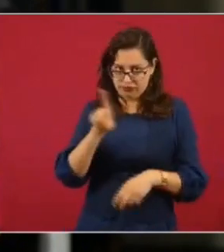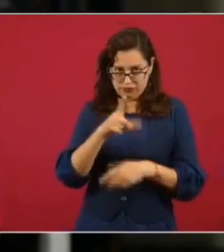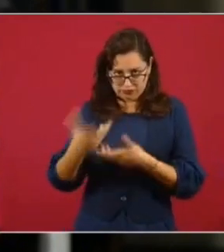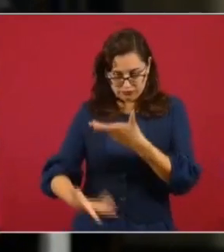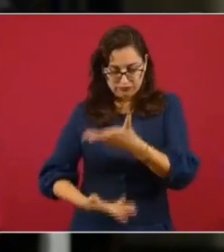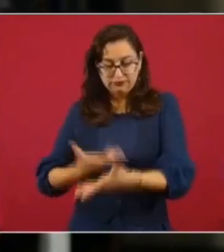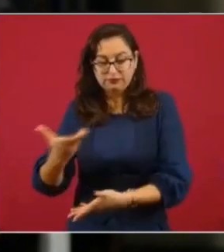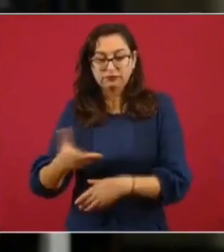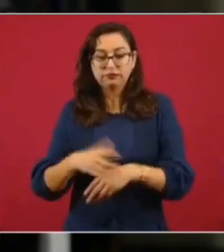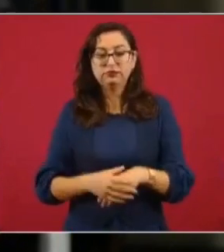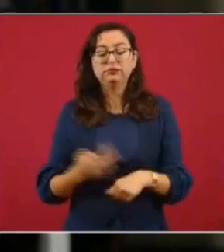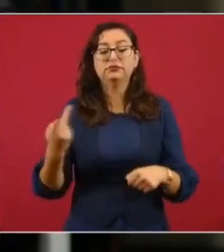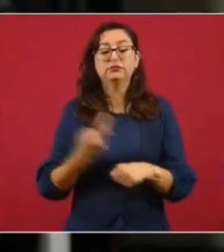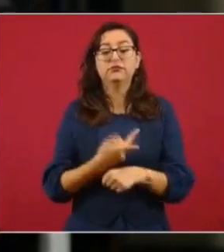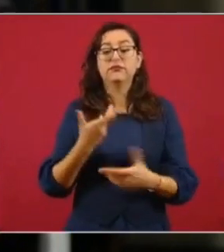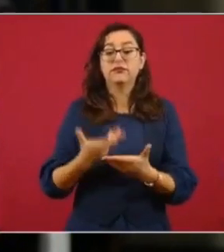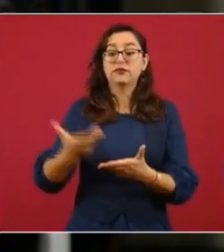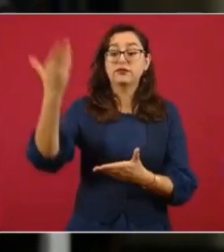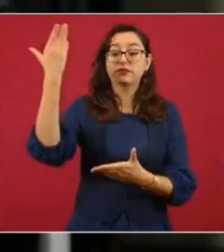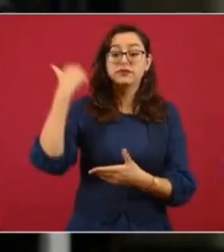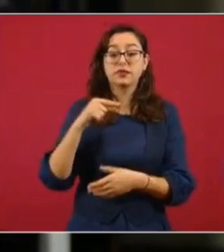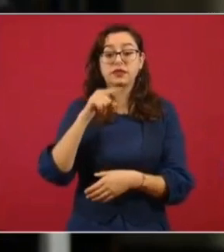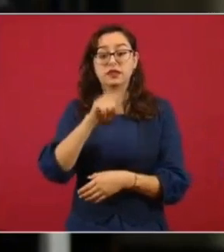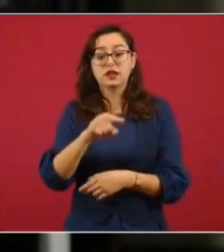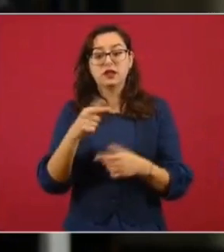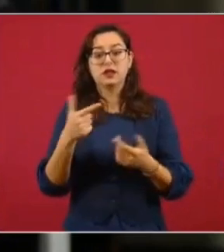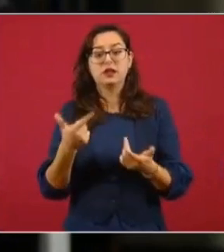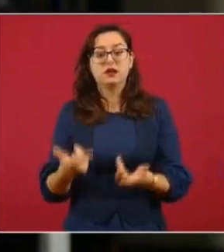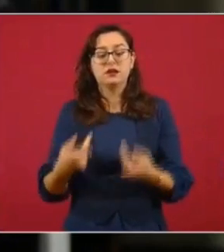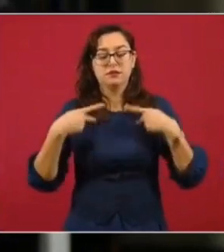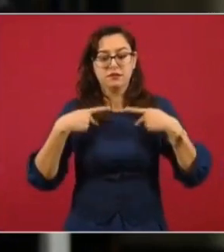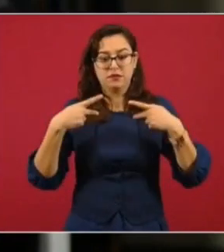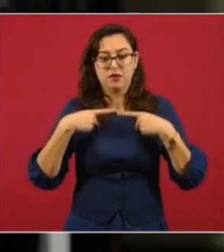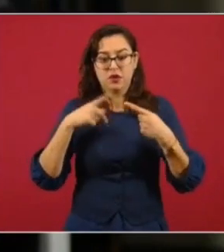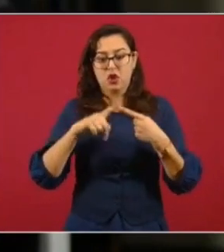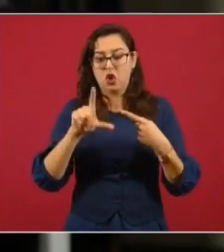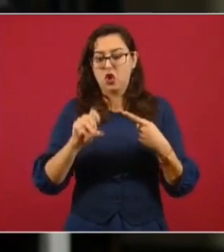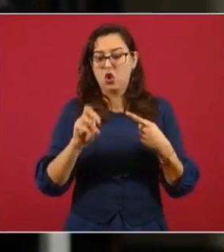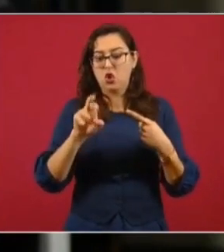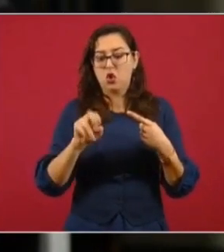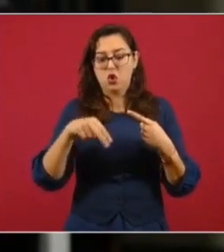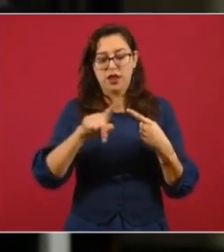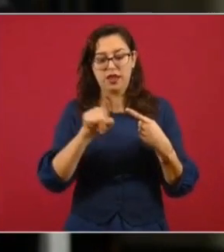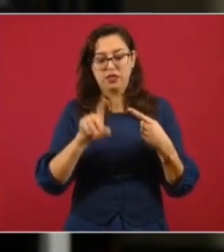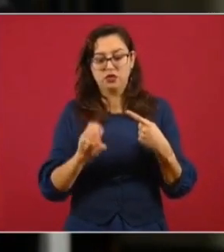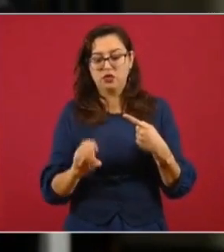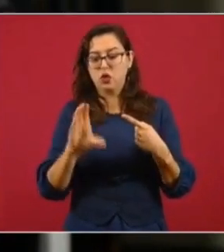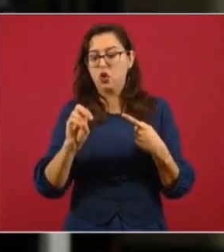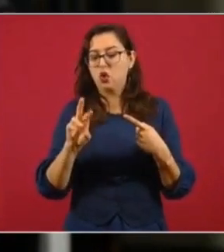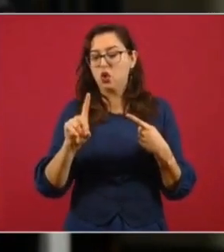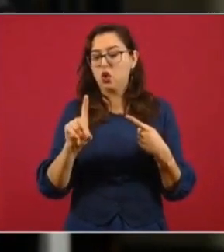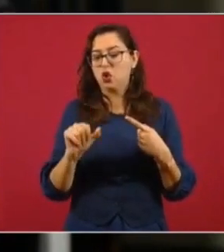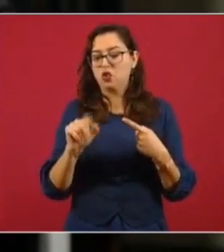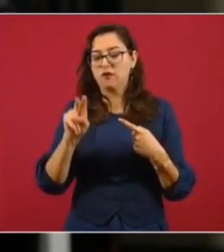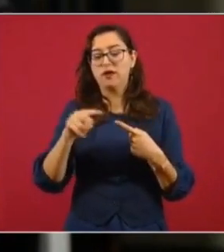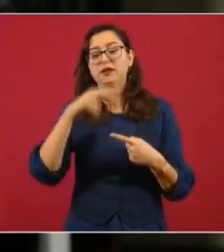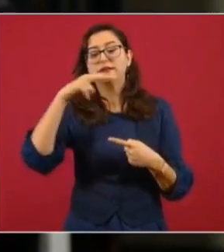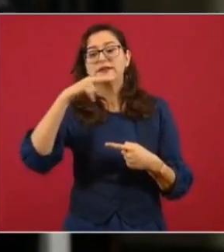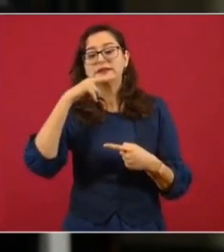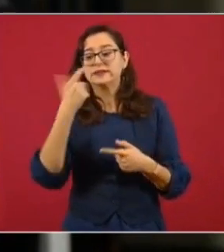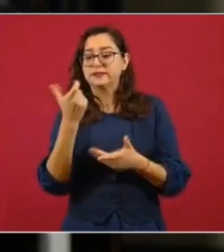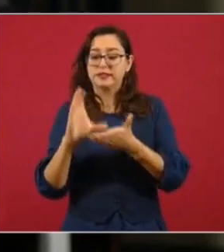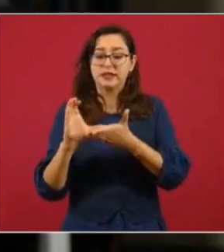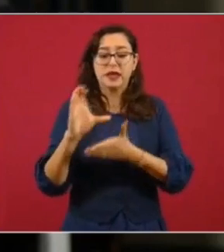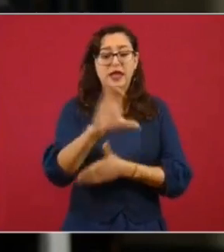Bueno, hace unos días se dio a conocer que funcionarios como Lorenzo Córdoba van a recibir un aguinaldo por más